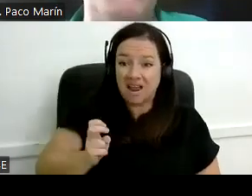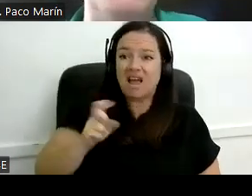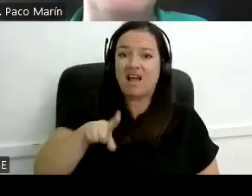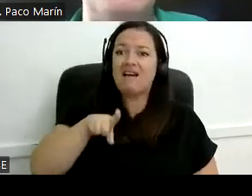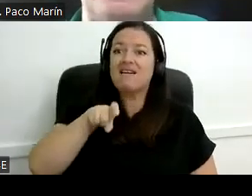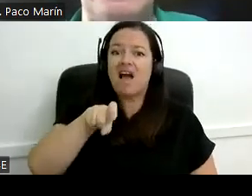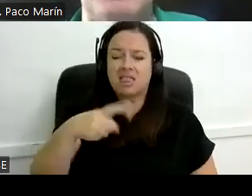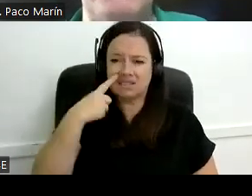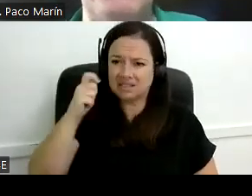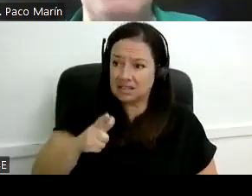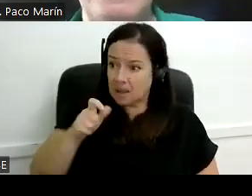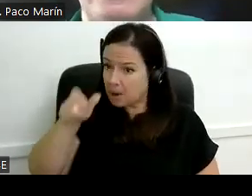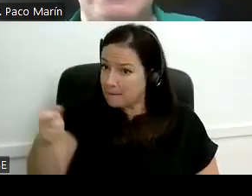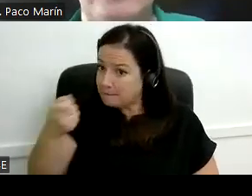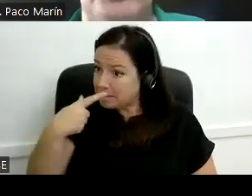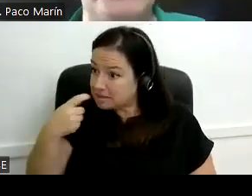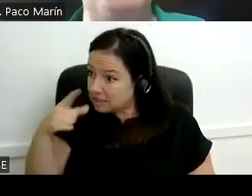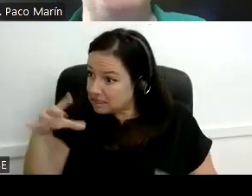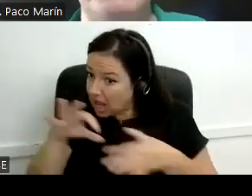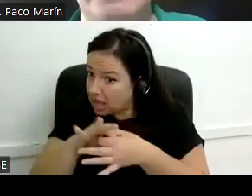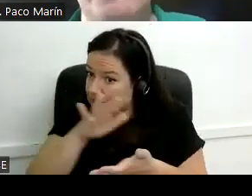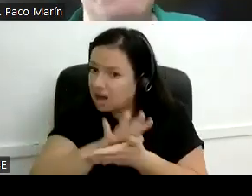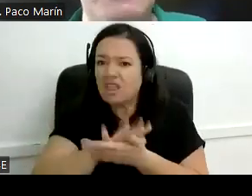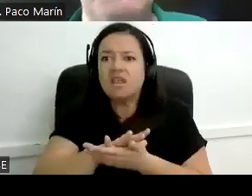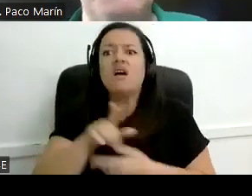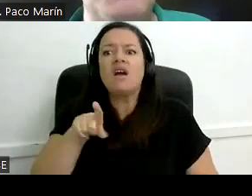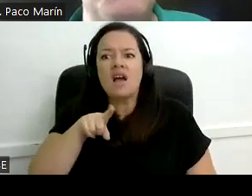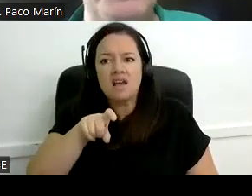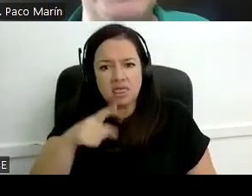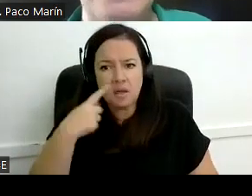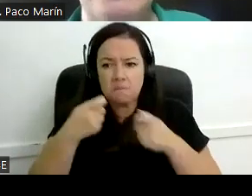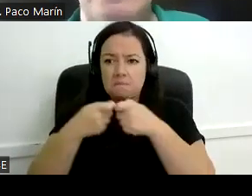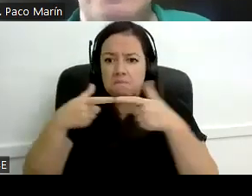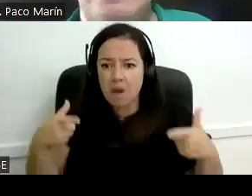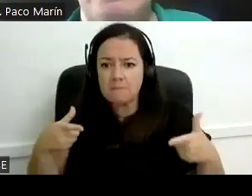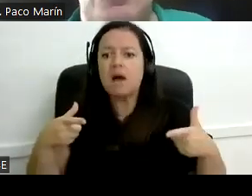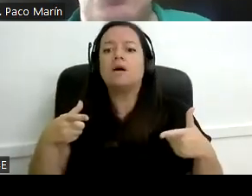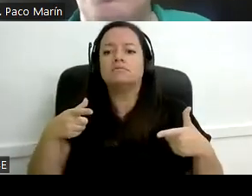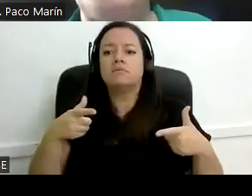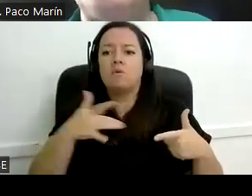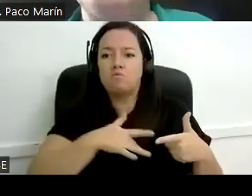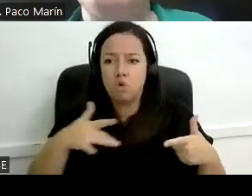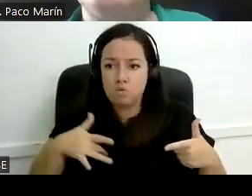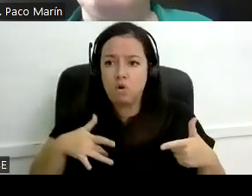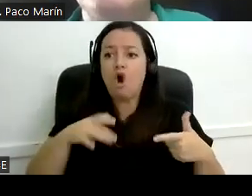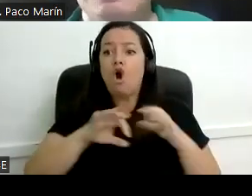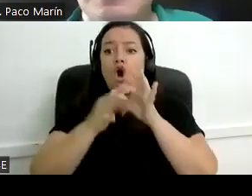más frecuente la aparición en estos casos de linfoma, cáncer de pulmón, próstata y de colon.